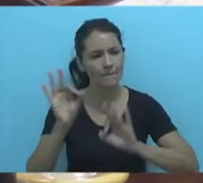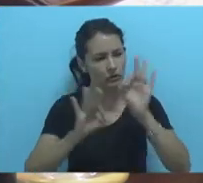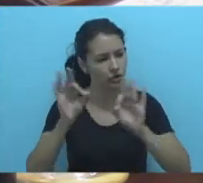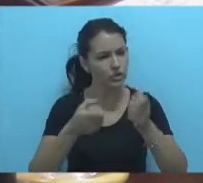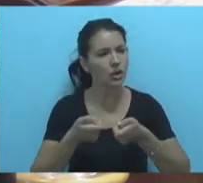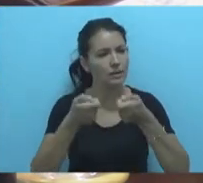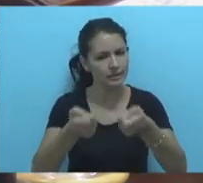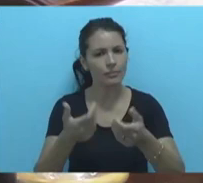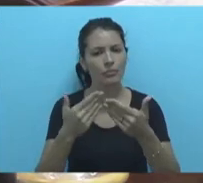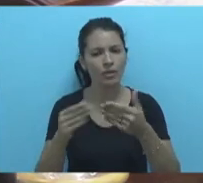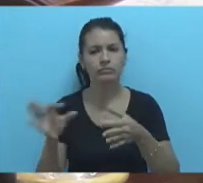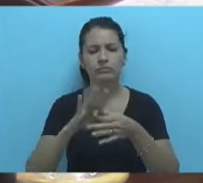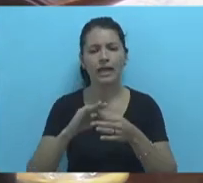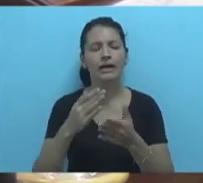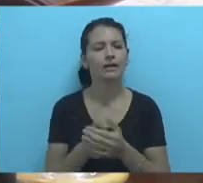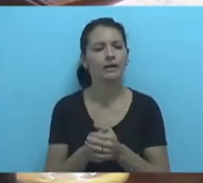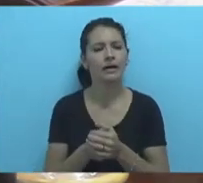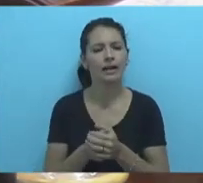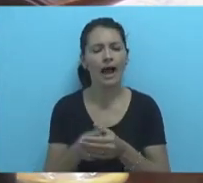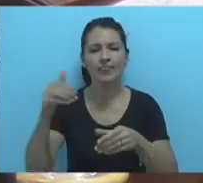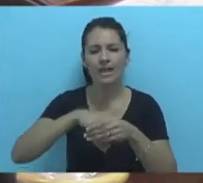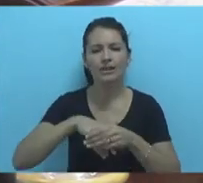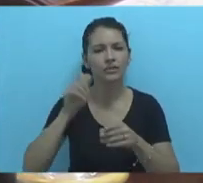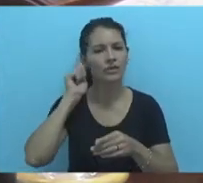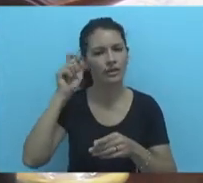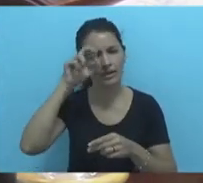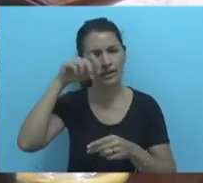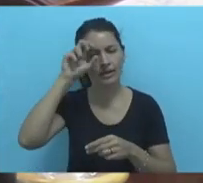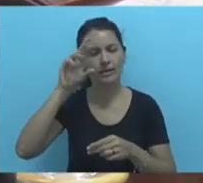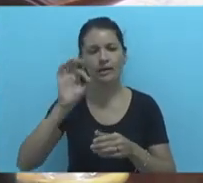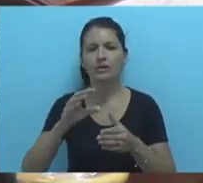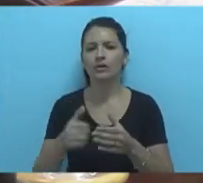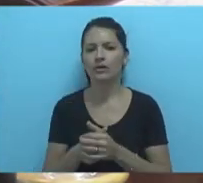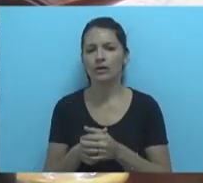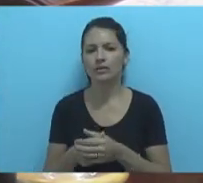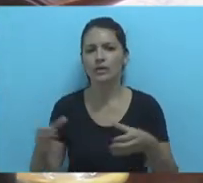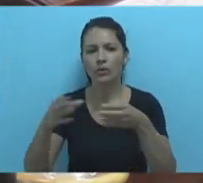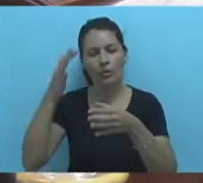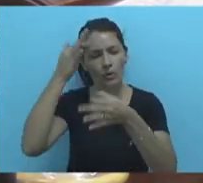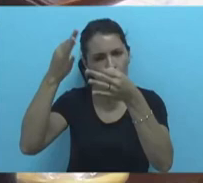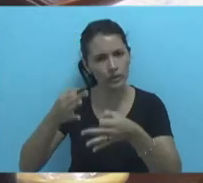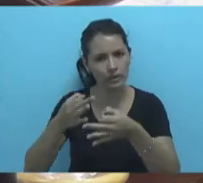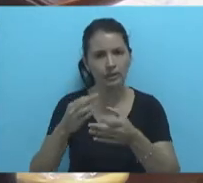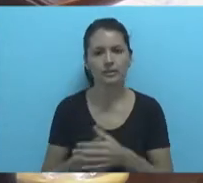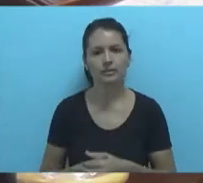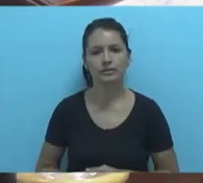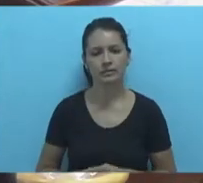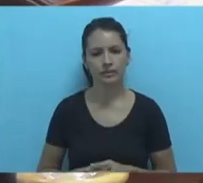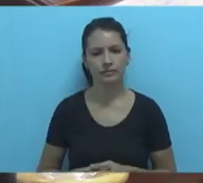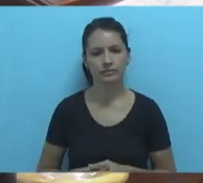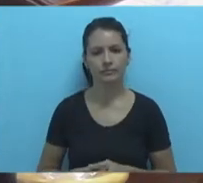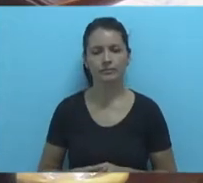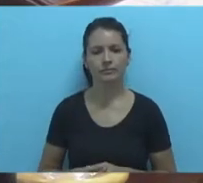e incorporar la perspectiva de género en la composición del Tribunal de la Corte Suprema de Justicia de Santa